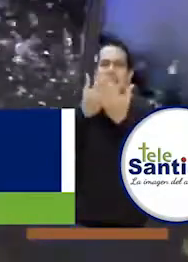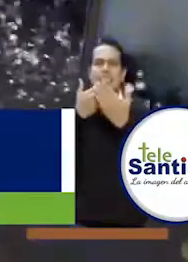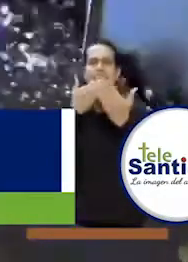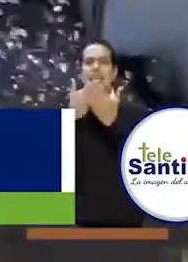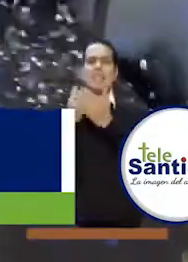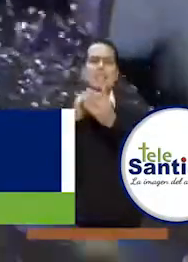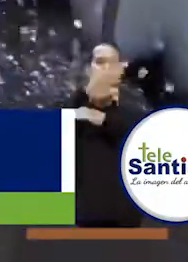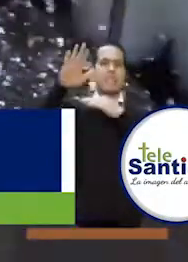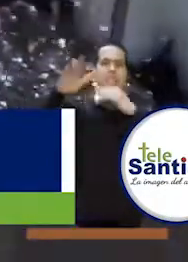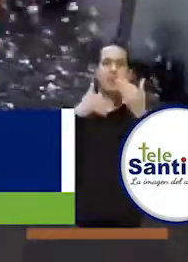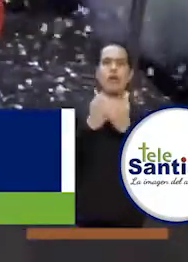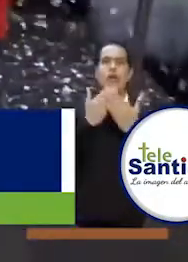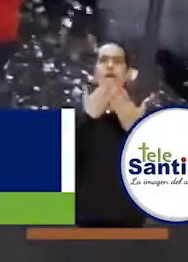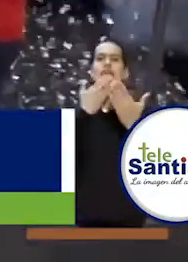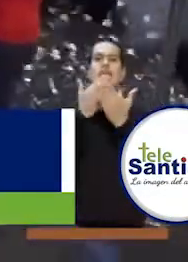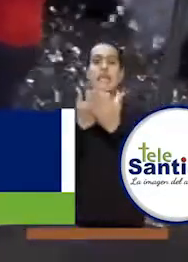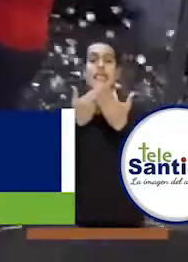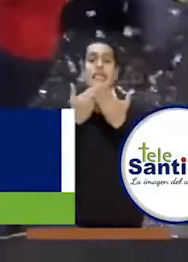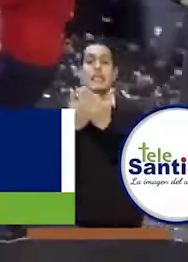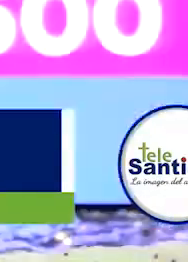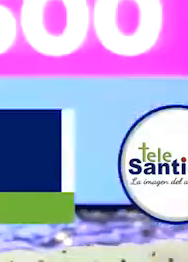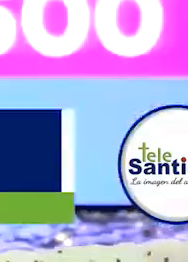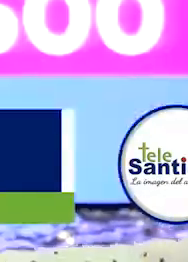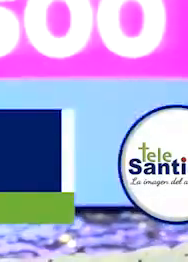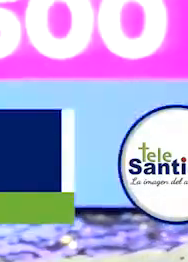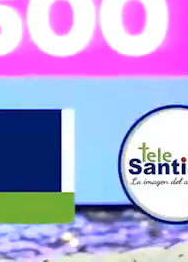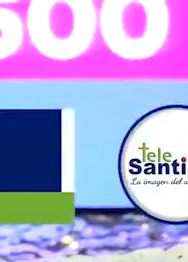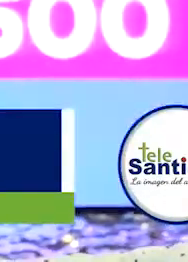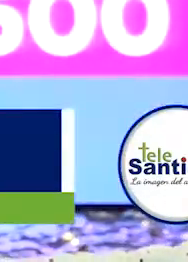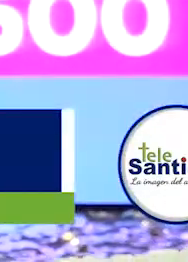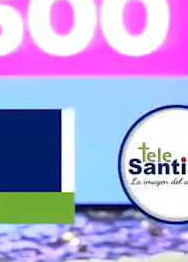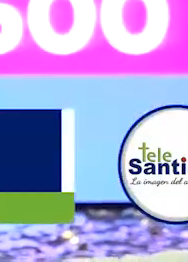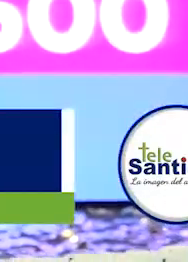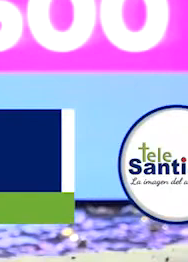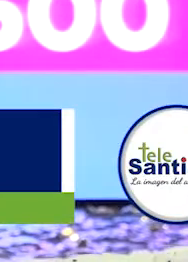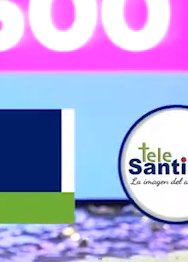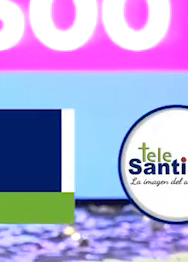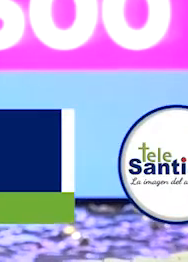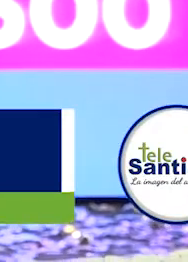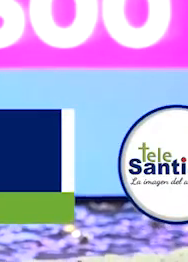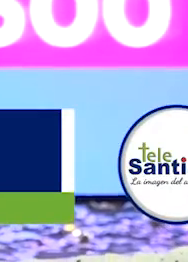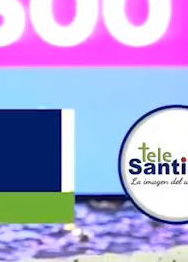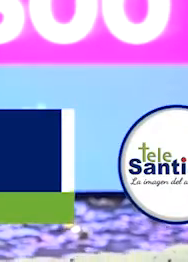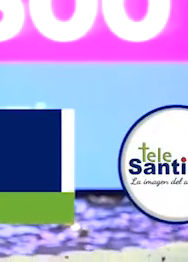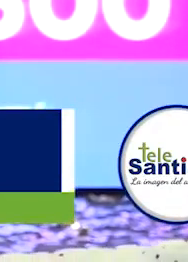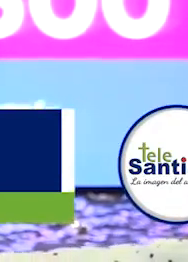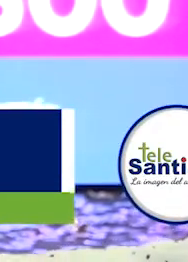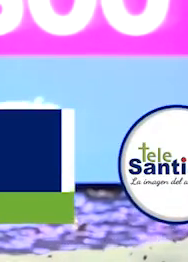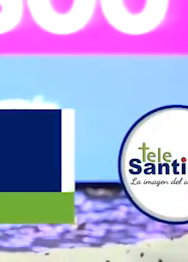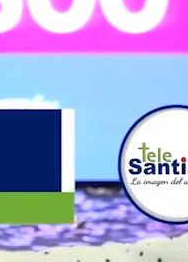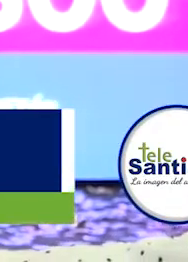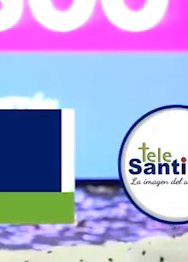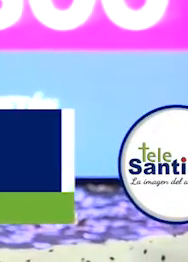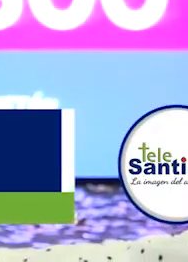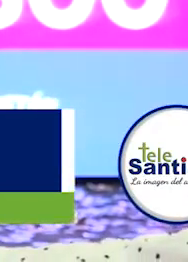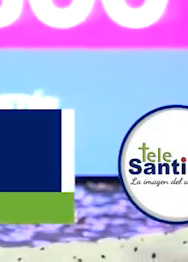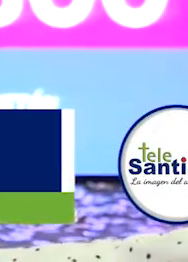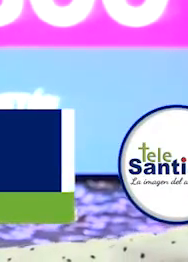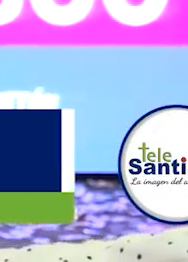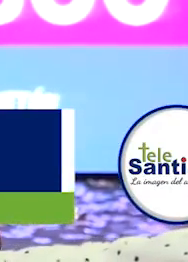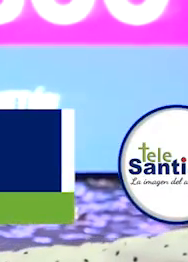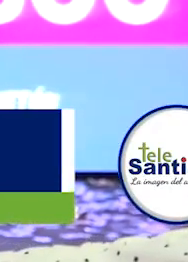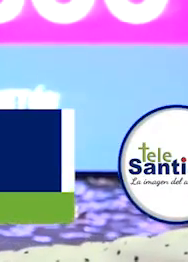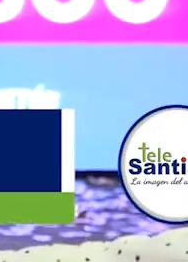millones de pesos, cifra superada al término del evento. Recaudamos 1.070 millones de pesos, un poco más, un poquito más, pero entonces